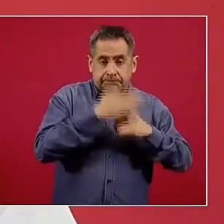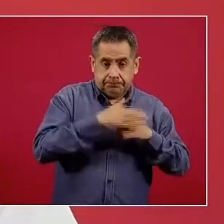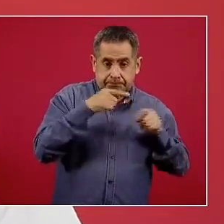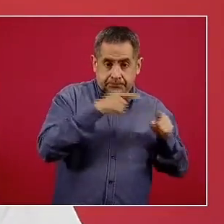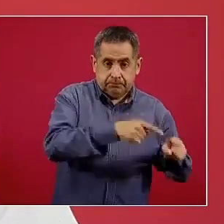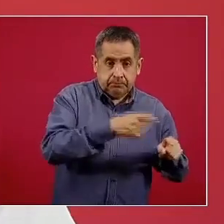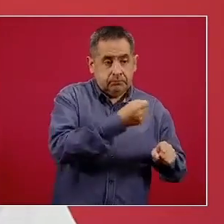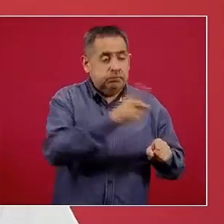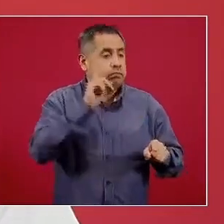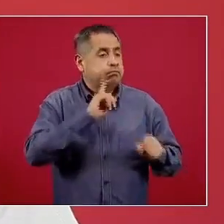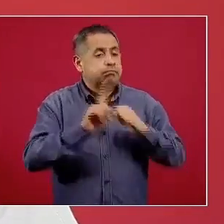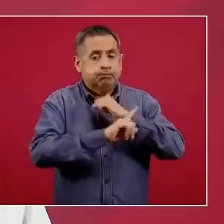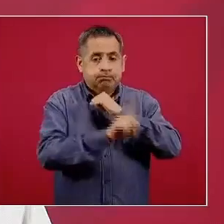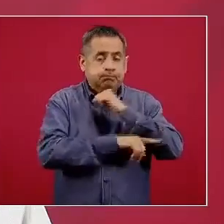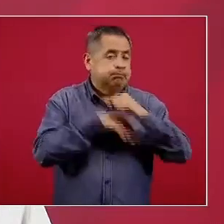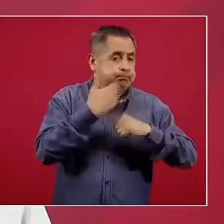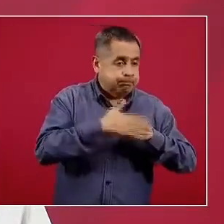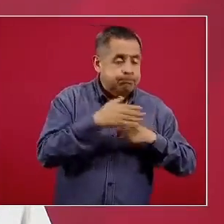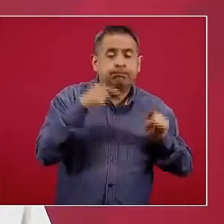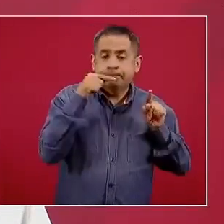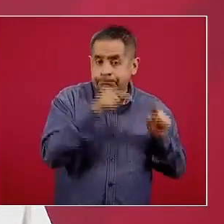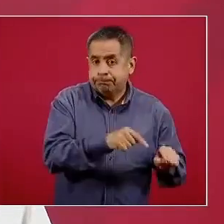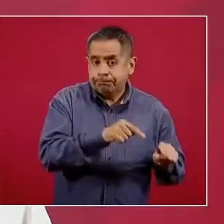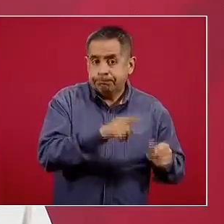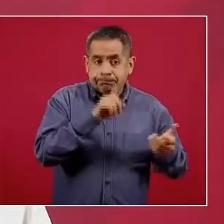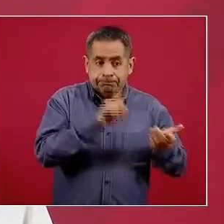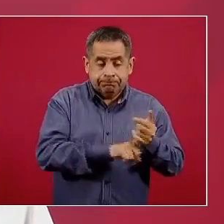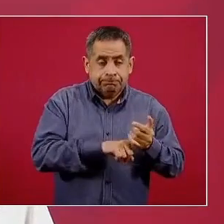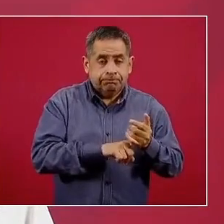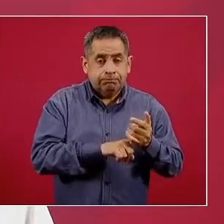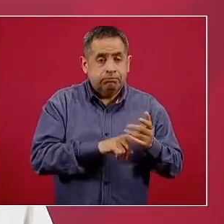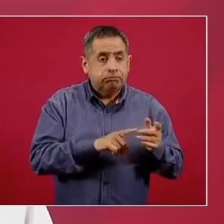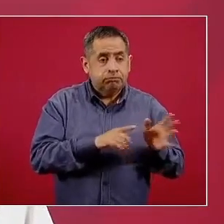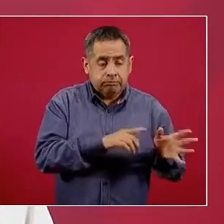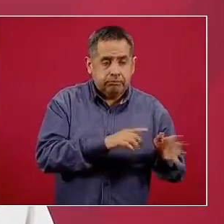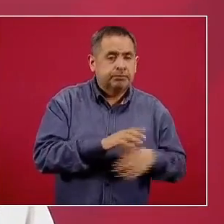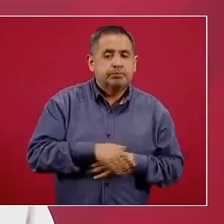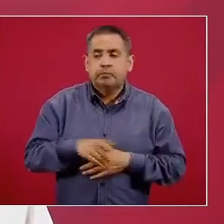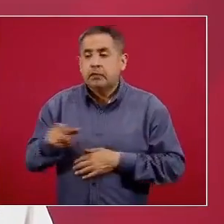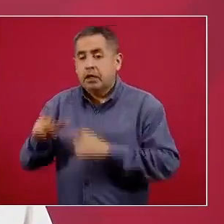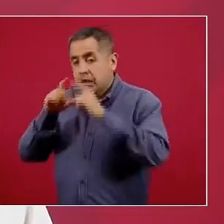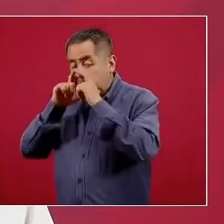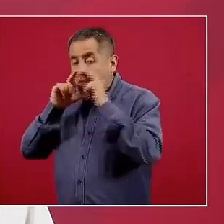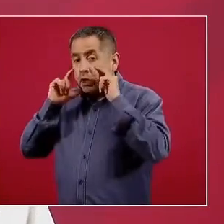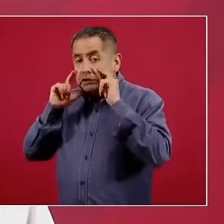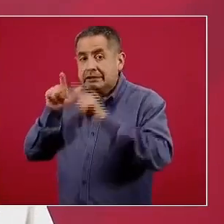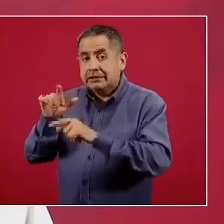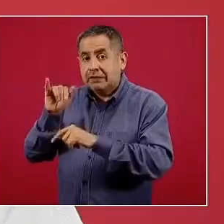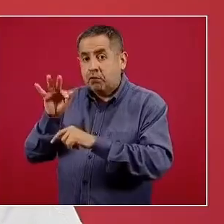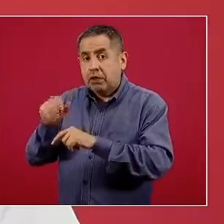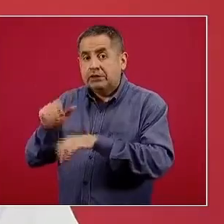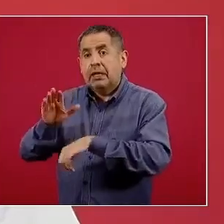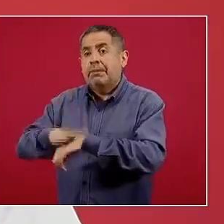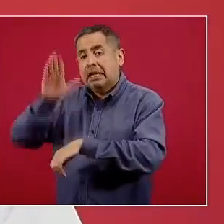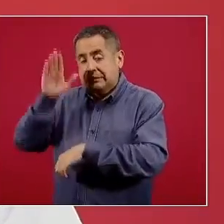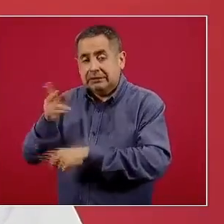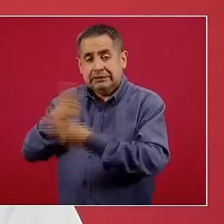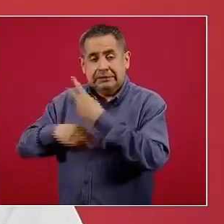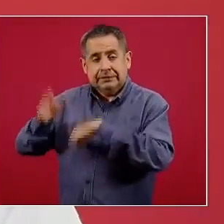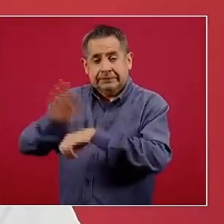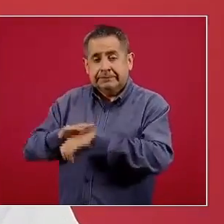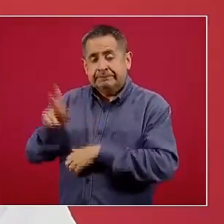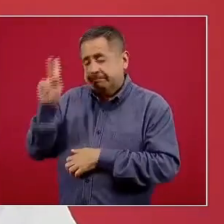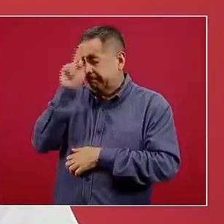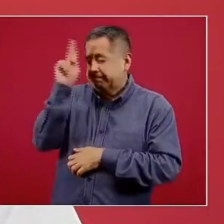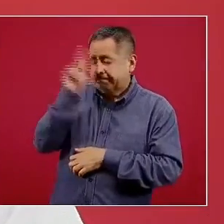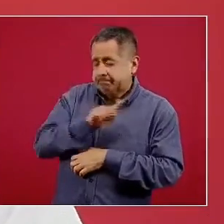Las mujeres embarazadas que padezcan influenza tienen un riesgo mayor de complicarse